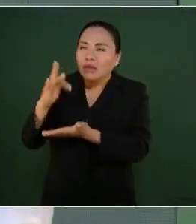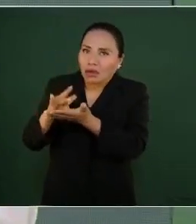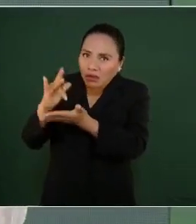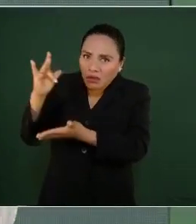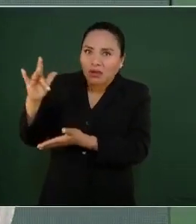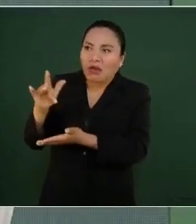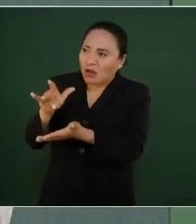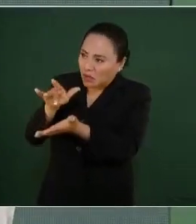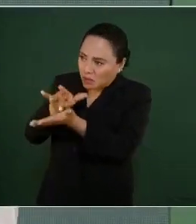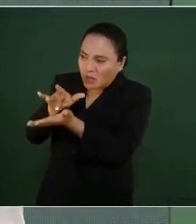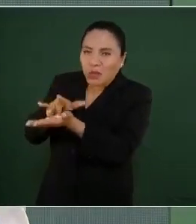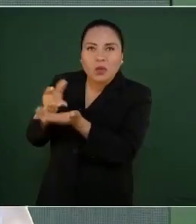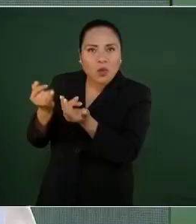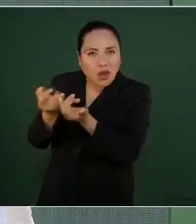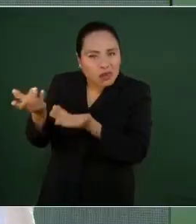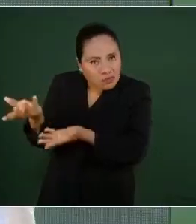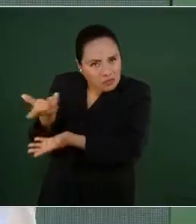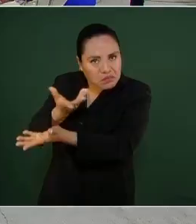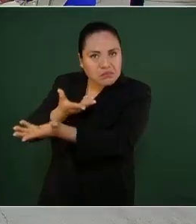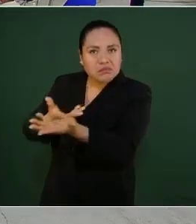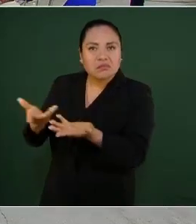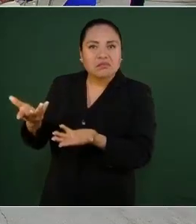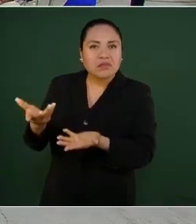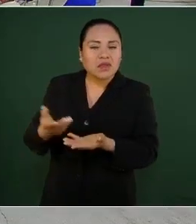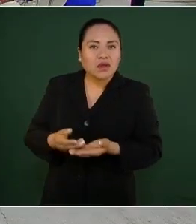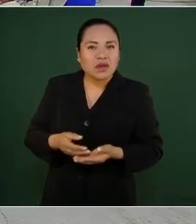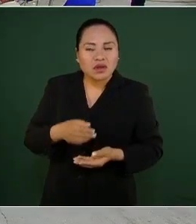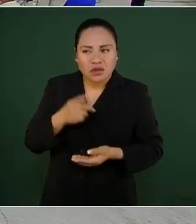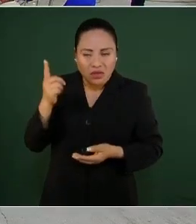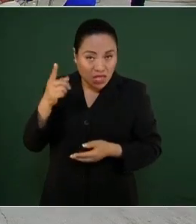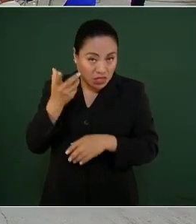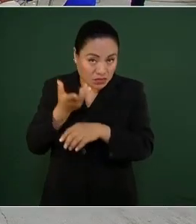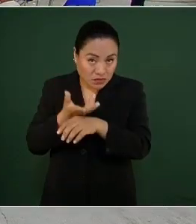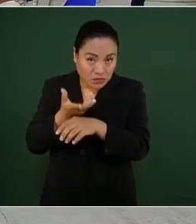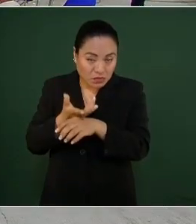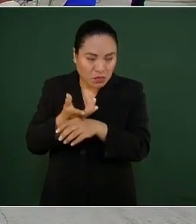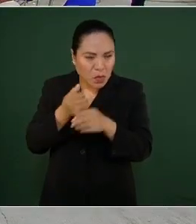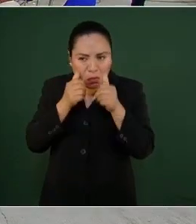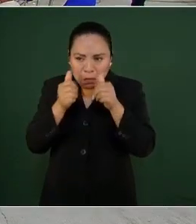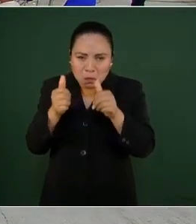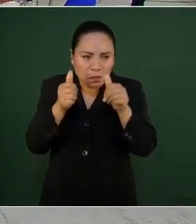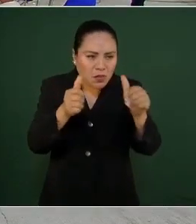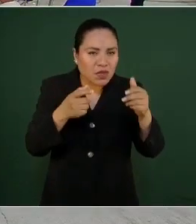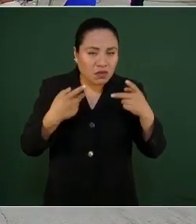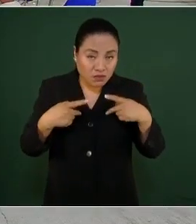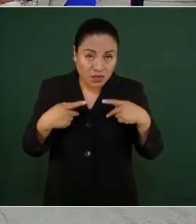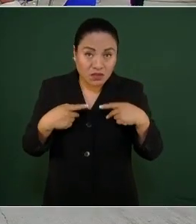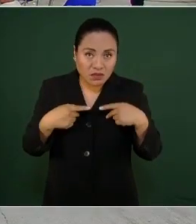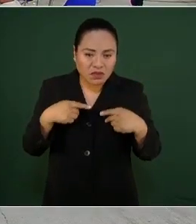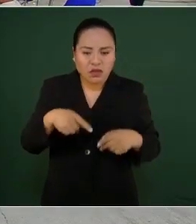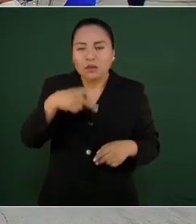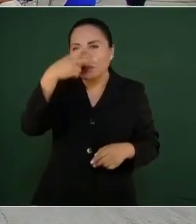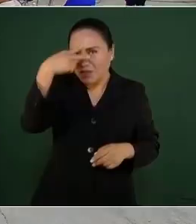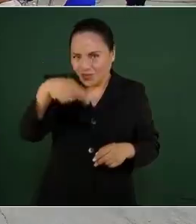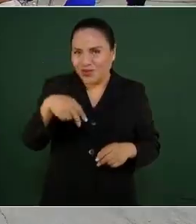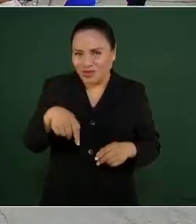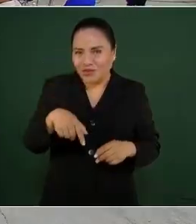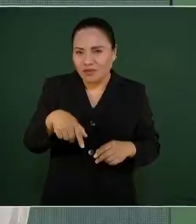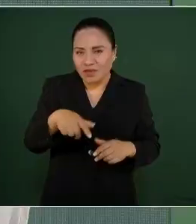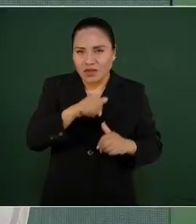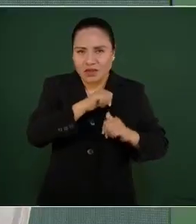nosotros vamos a atenderlos. Y el gobierno de México